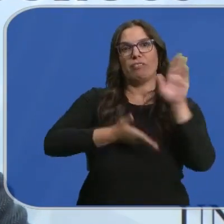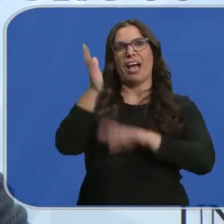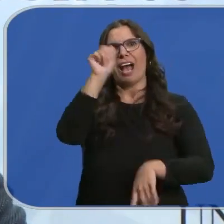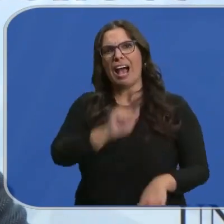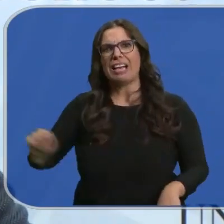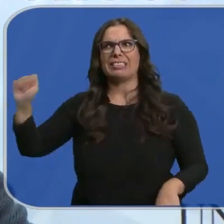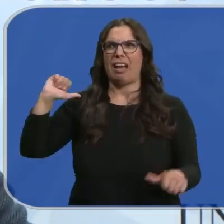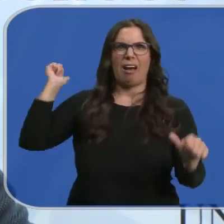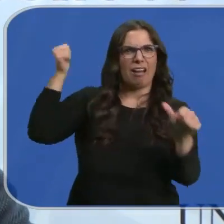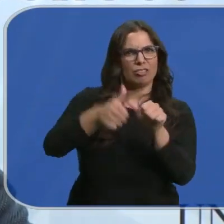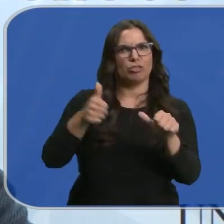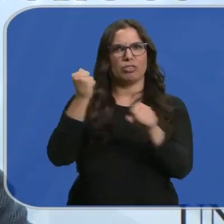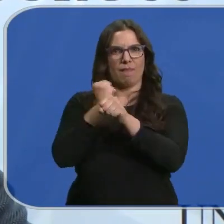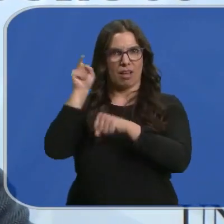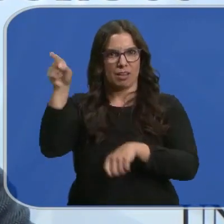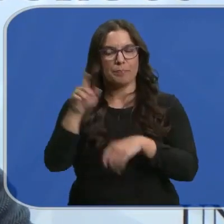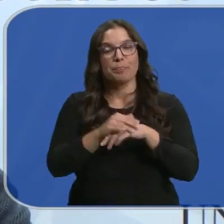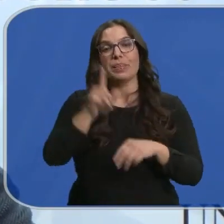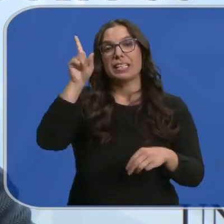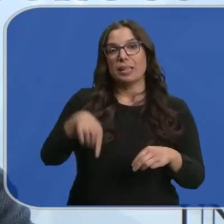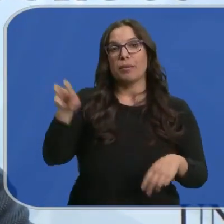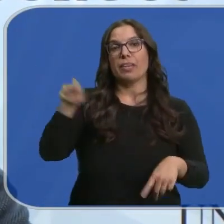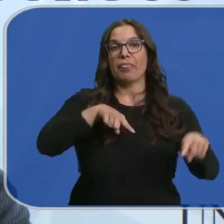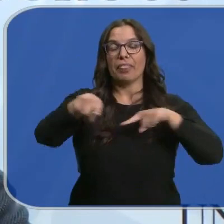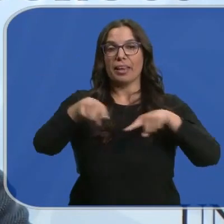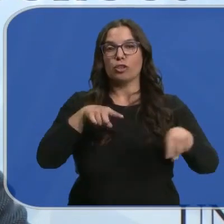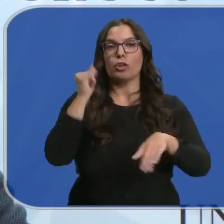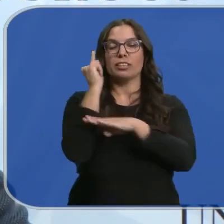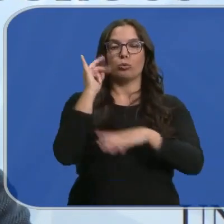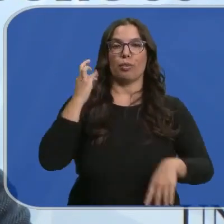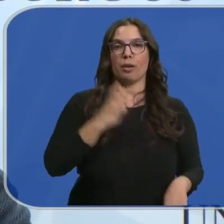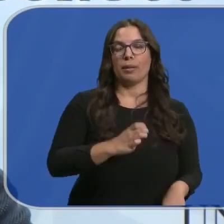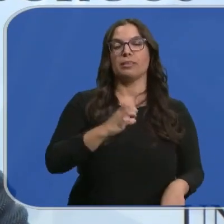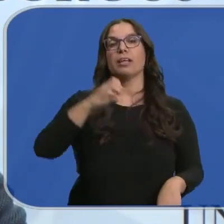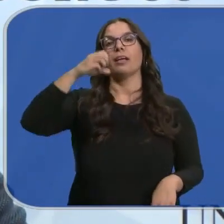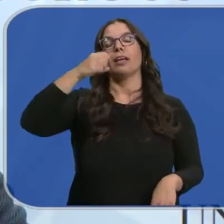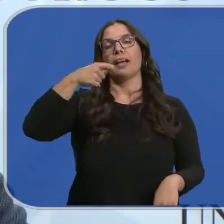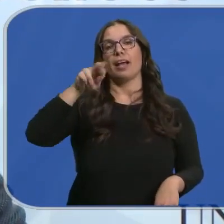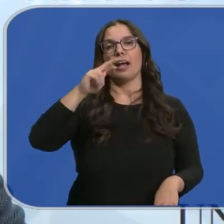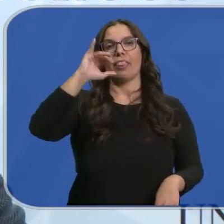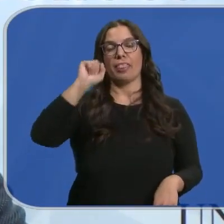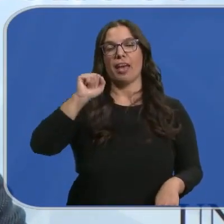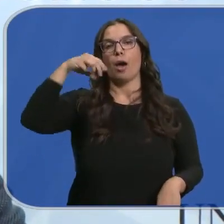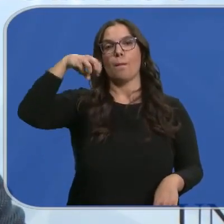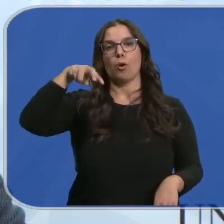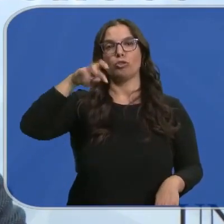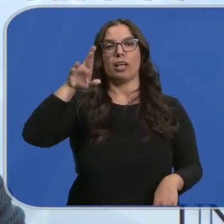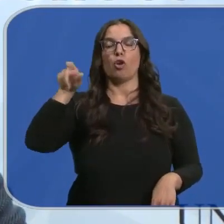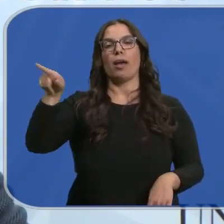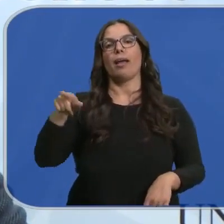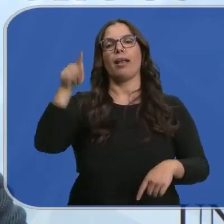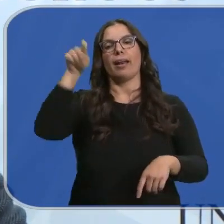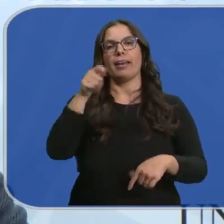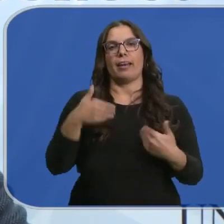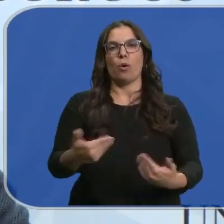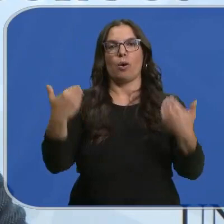Asia... ...durante décadas. Y también va a estar el director del Instituto Cervantes... ...Lluís García Montero... ...que va a inaugurar la jornada